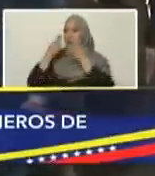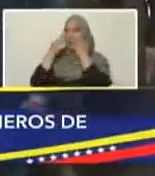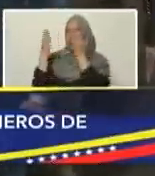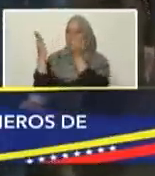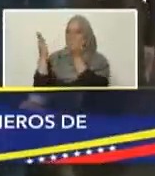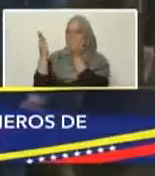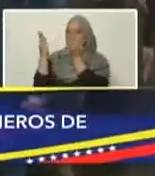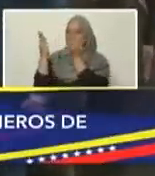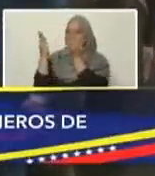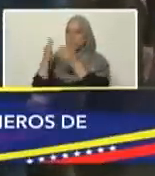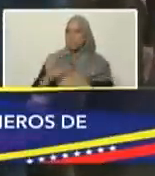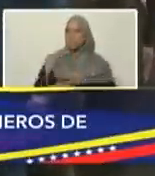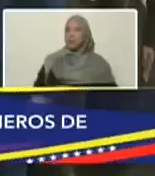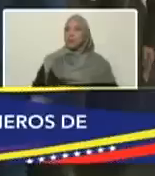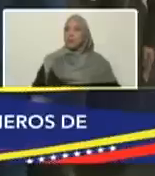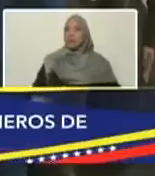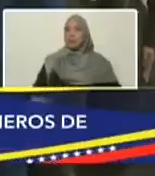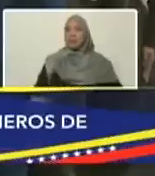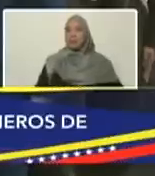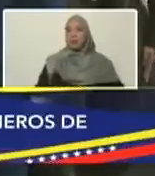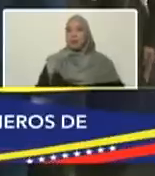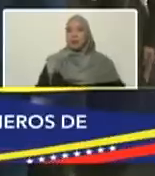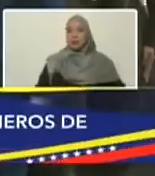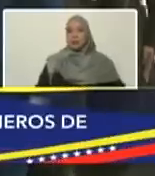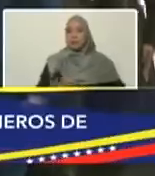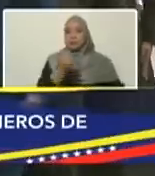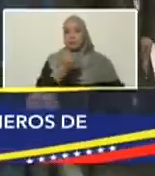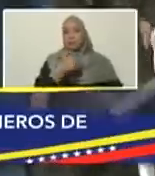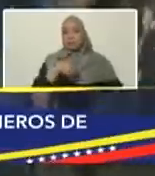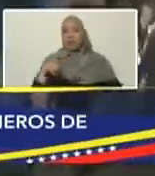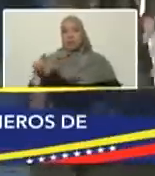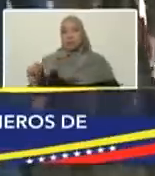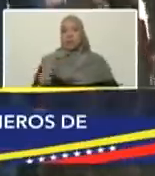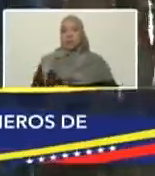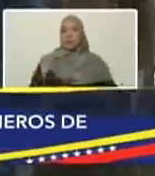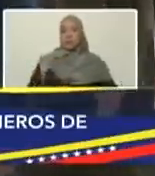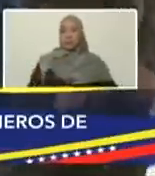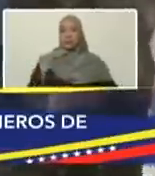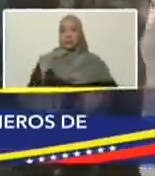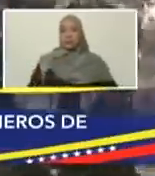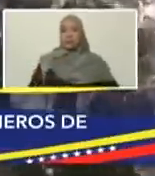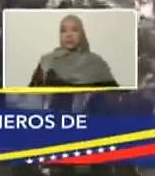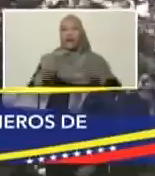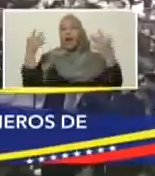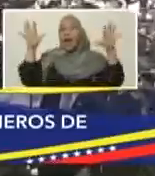¡Saludo! ¡De frente! ¡Mar!